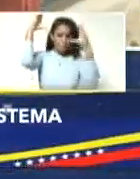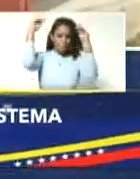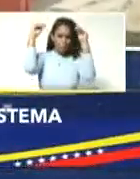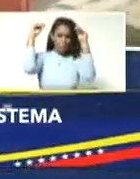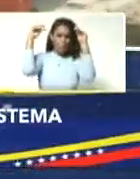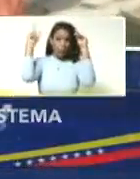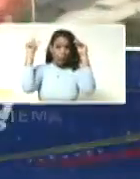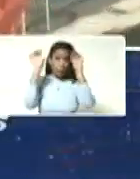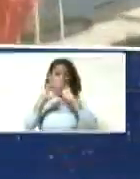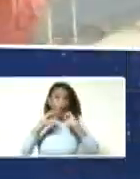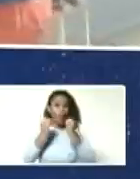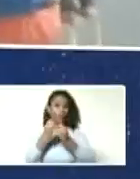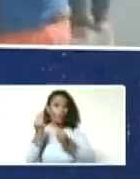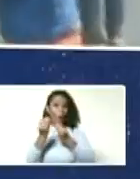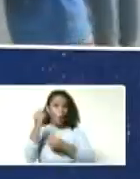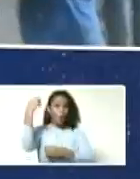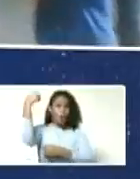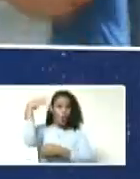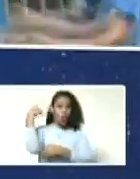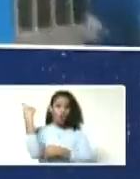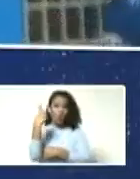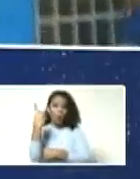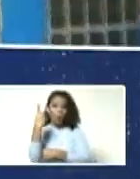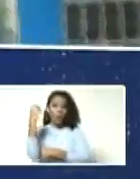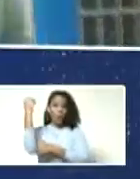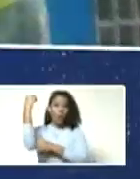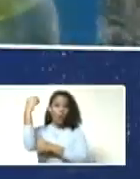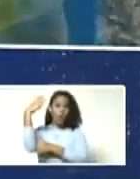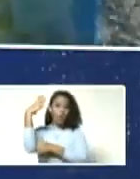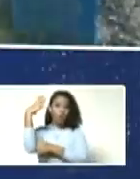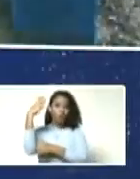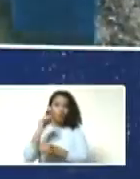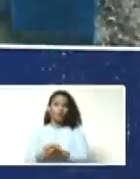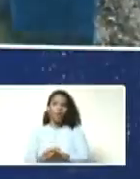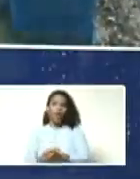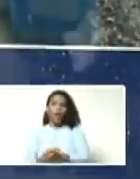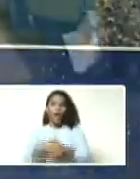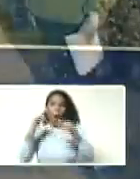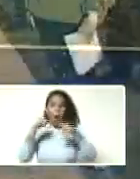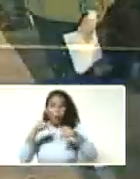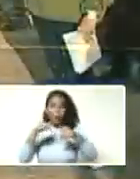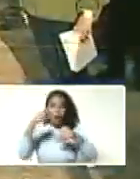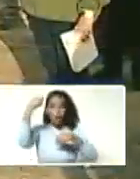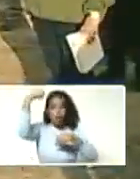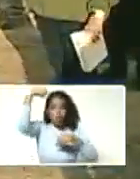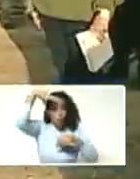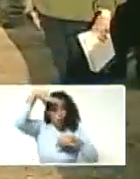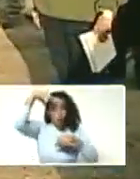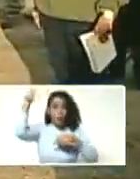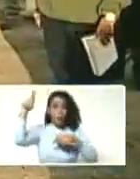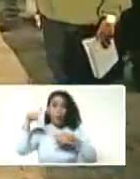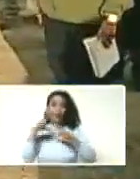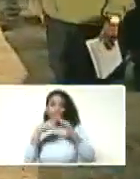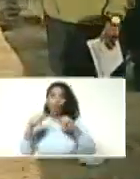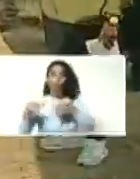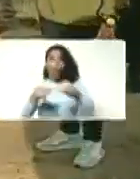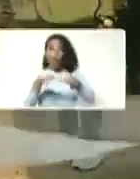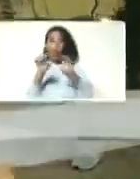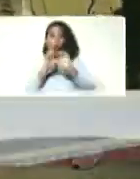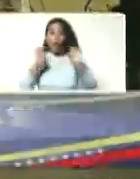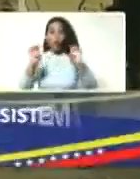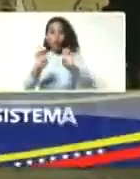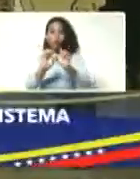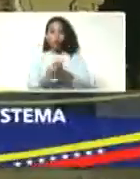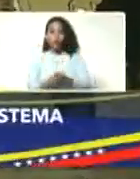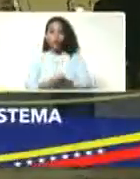clases por medio de luz solamente solar, mientras que ahorita tenemos iluminación en todos nuestros espacios educativos. Es la única forma,